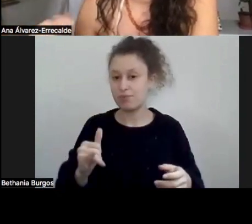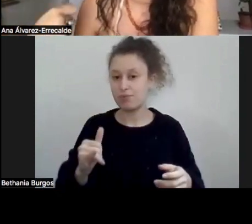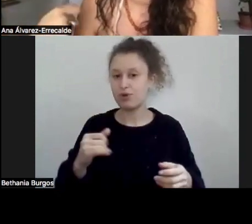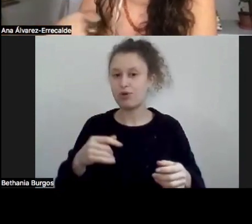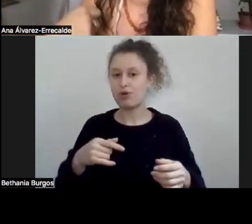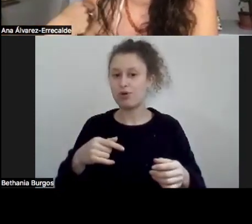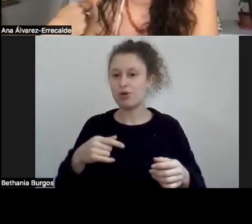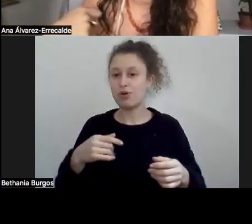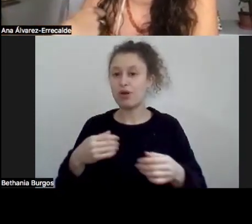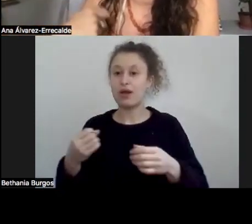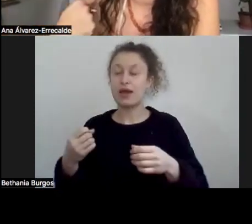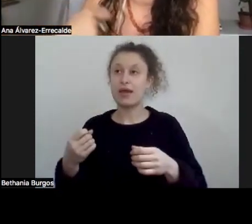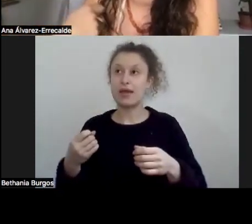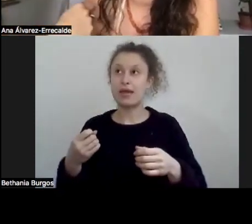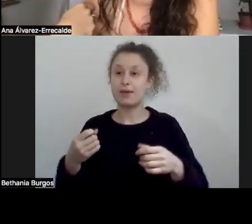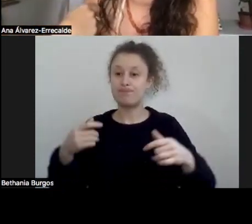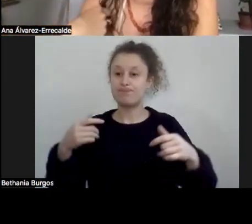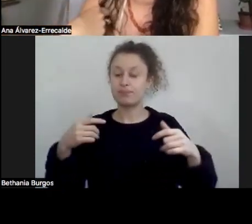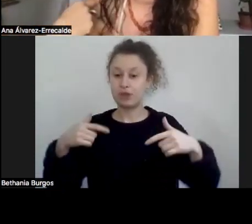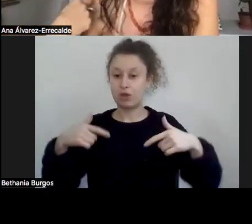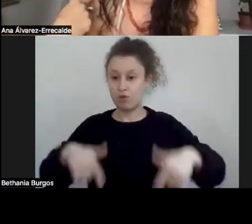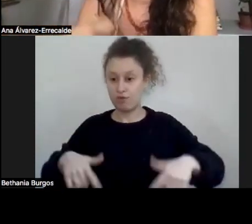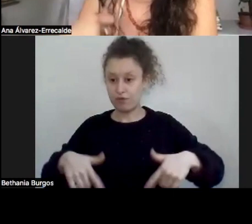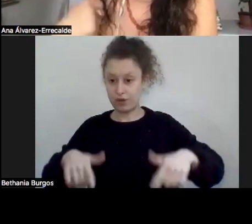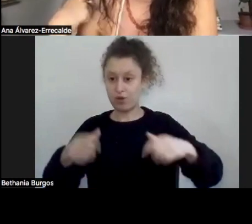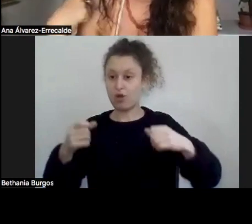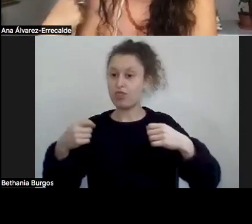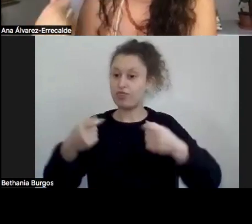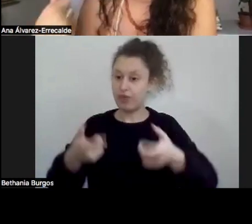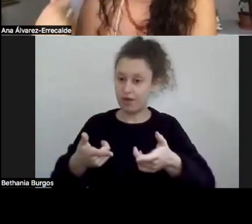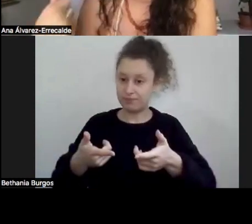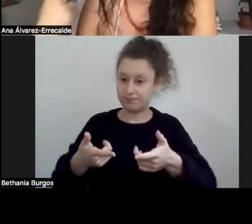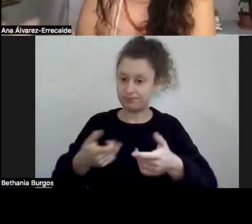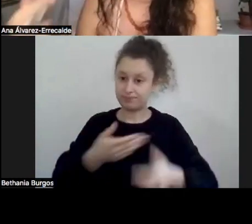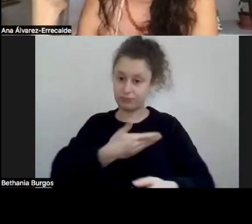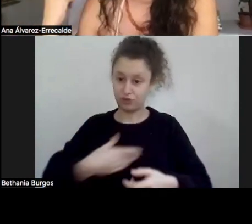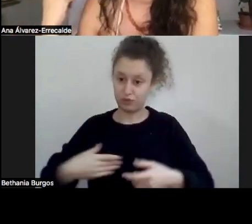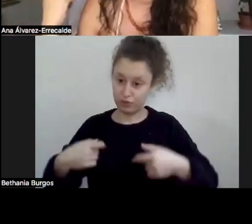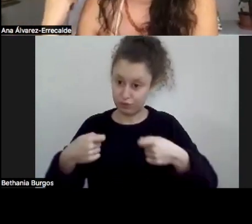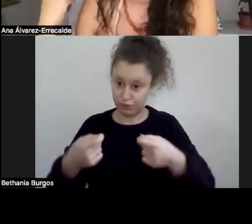pesada. Cuando estás haciendo vida con un niño, una niña, y querés poder ir a la